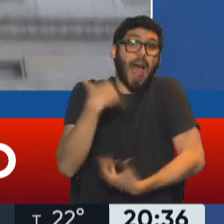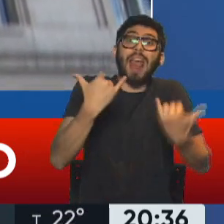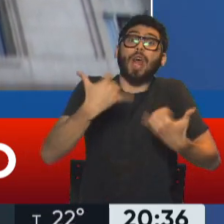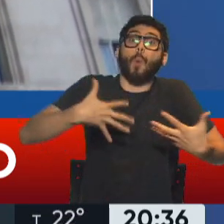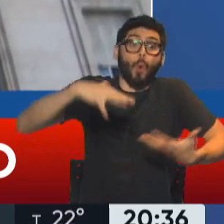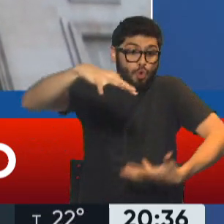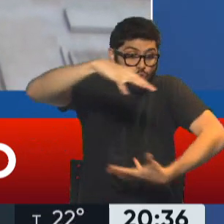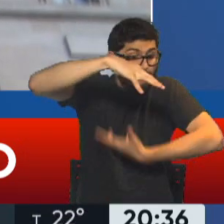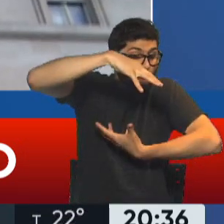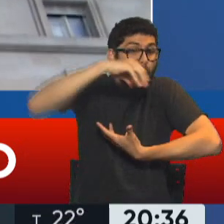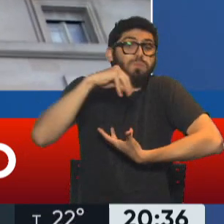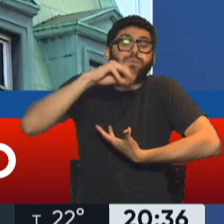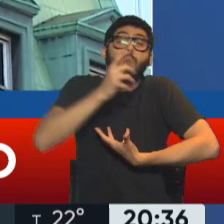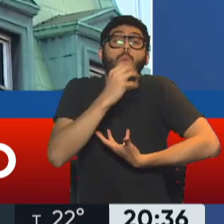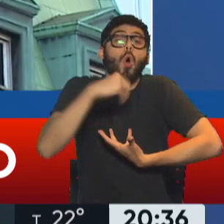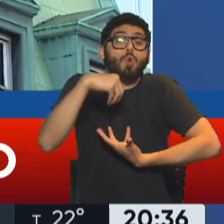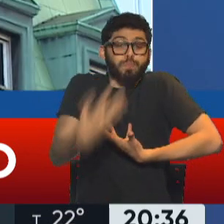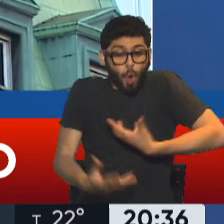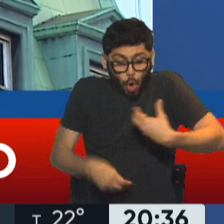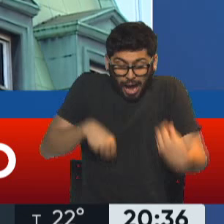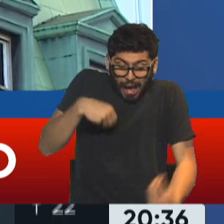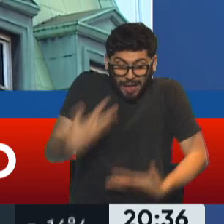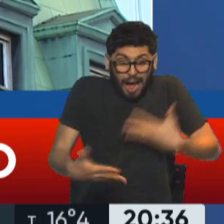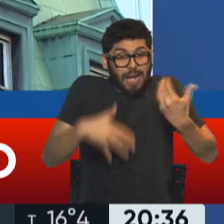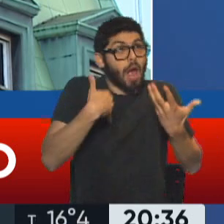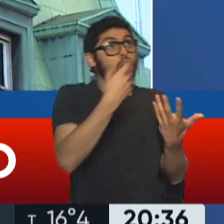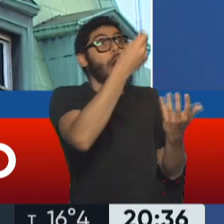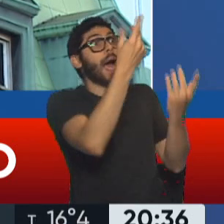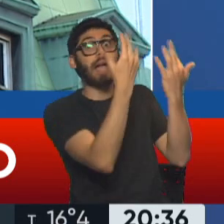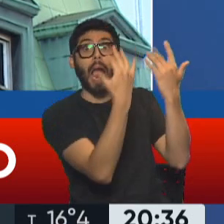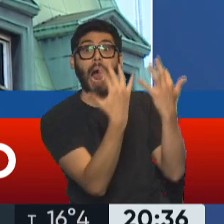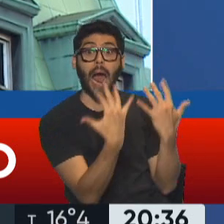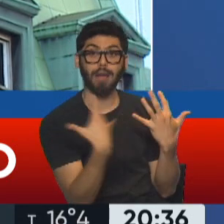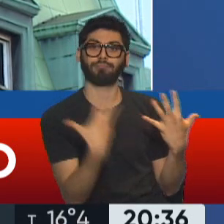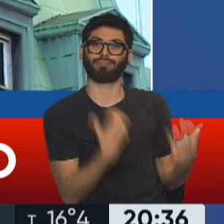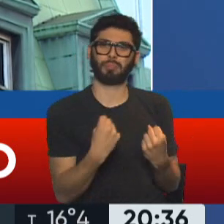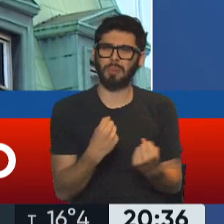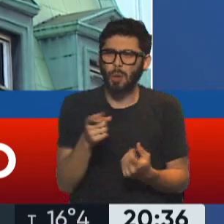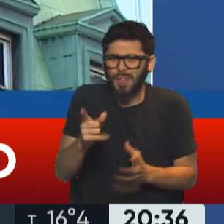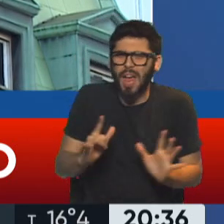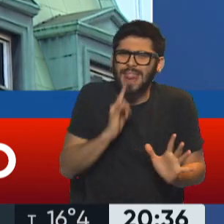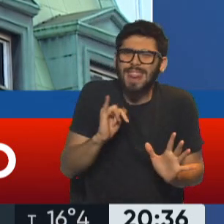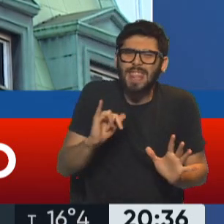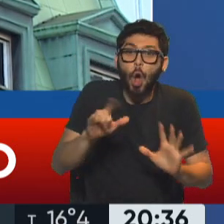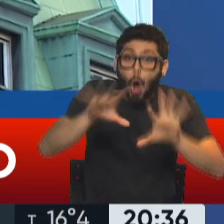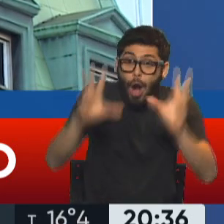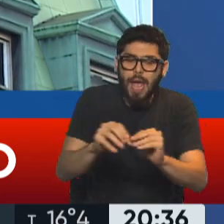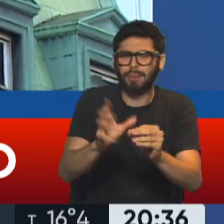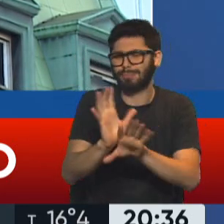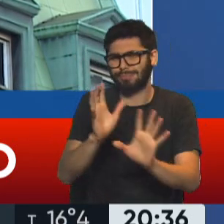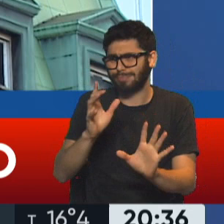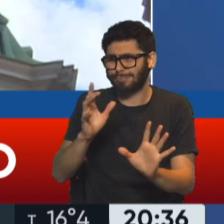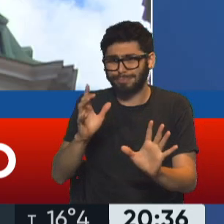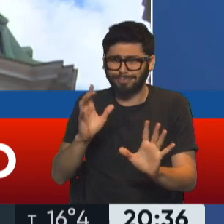se le empieza como a caer, a derramar de los bolsillos y la agarran los que están abajo. Es la teoría más perversa que existe. Es la teoría de que al